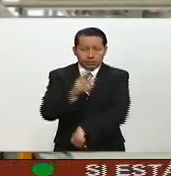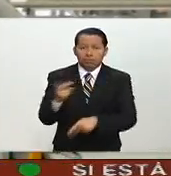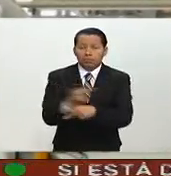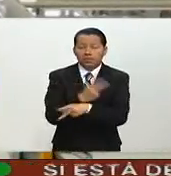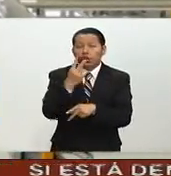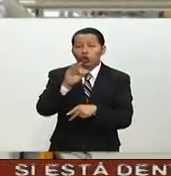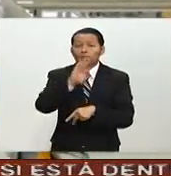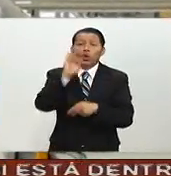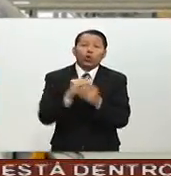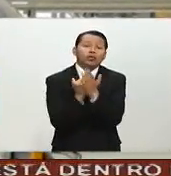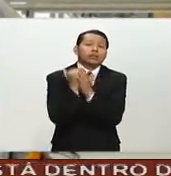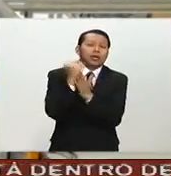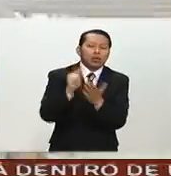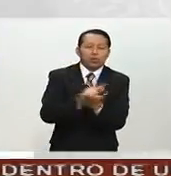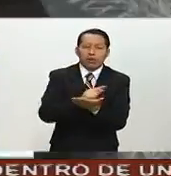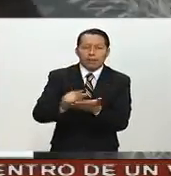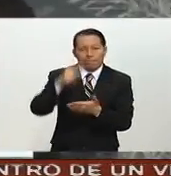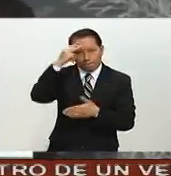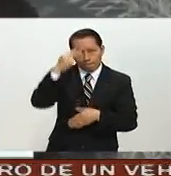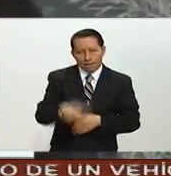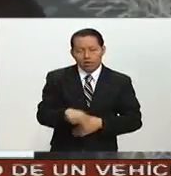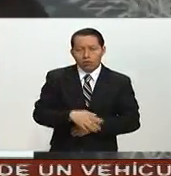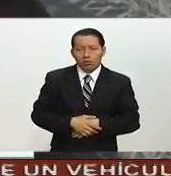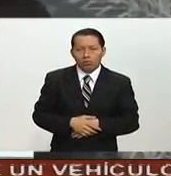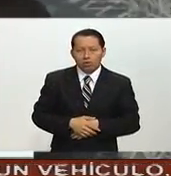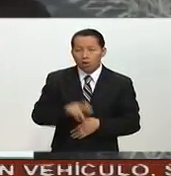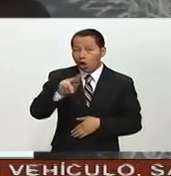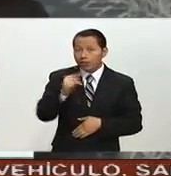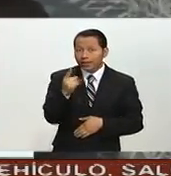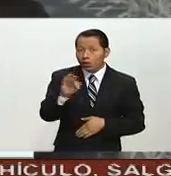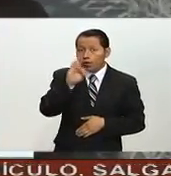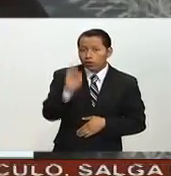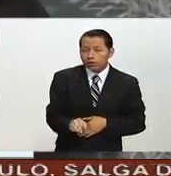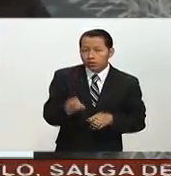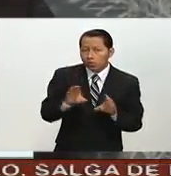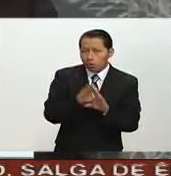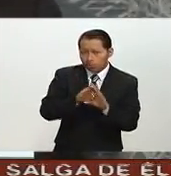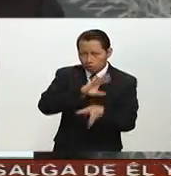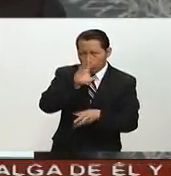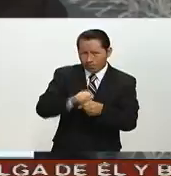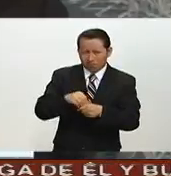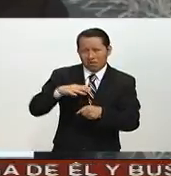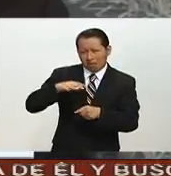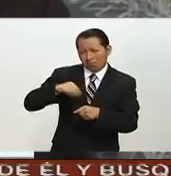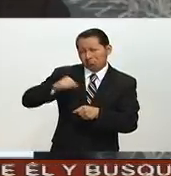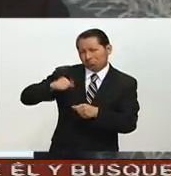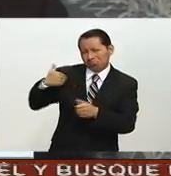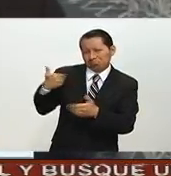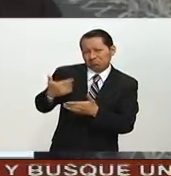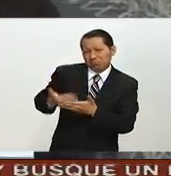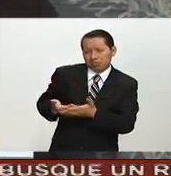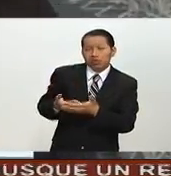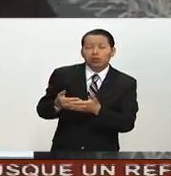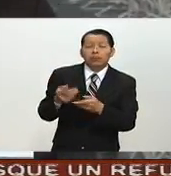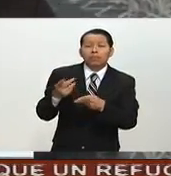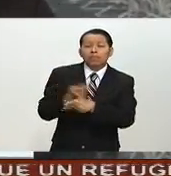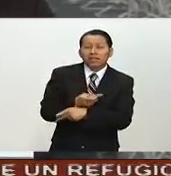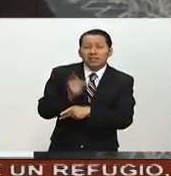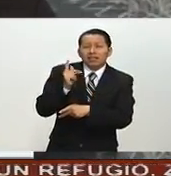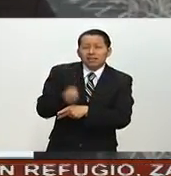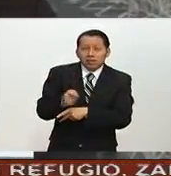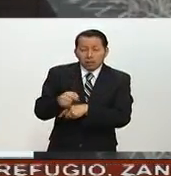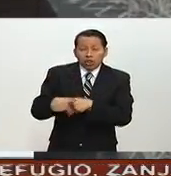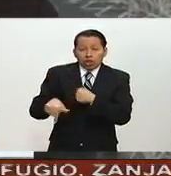2% la generación limpia de México. El 81% de la capacidad adicional corresponde a